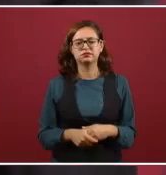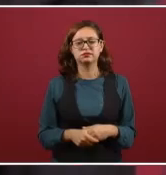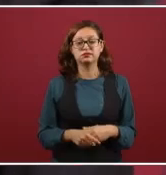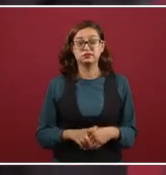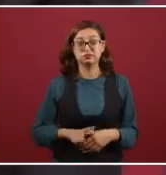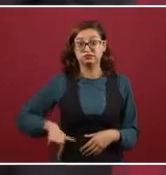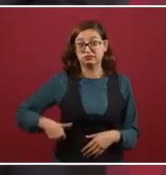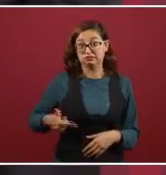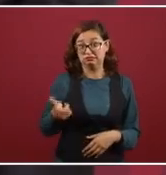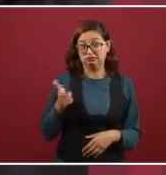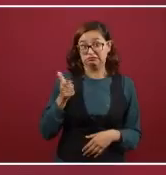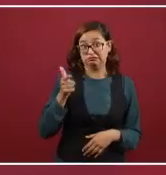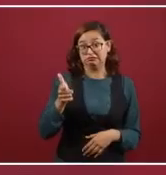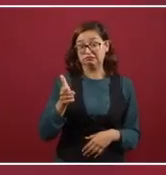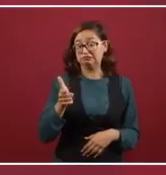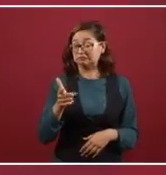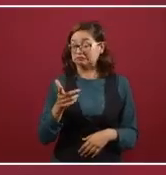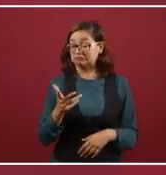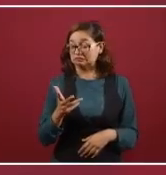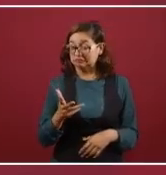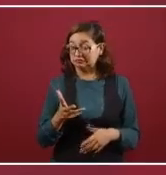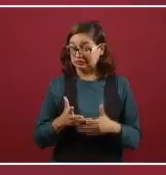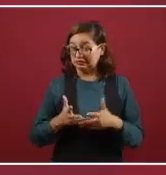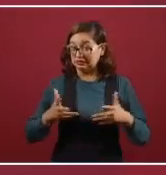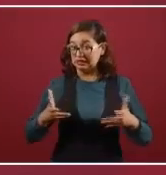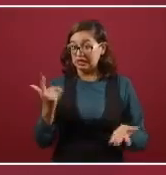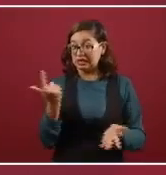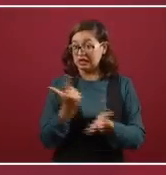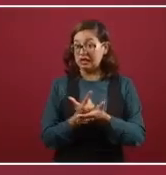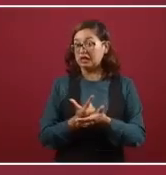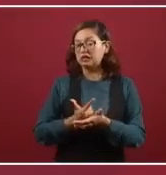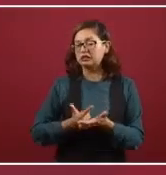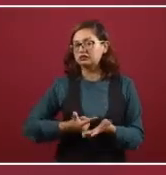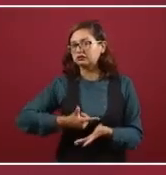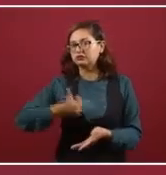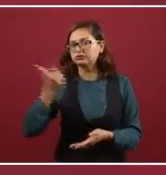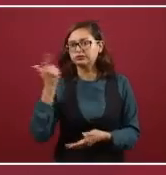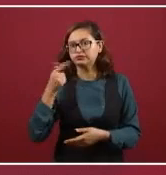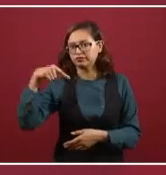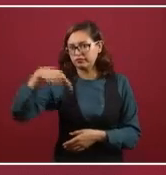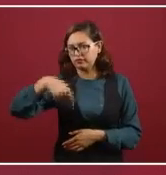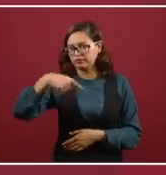alto calibre, ilegales, que entran por